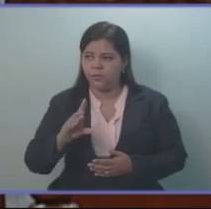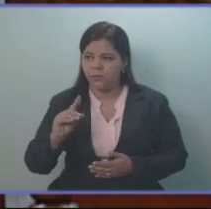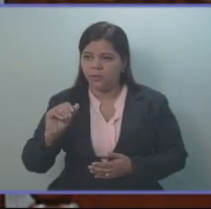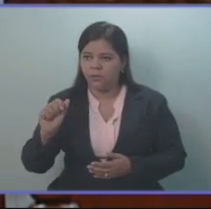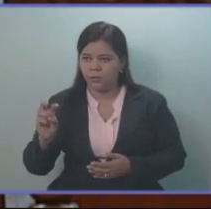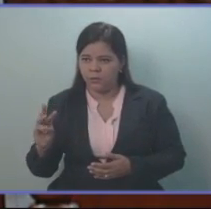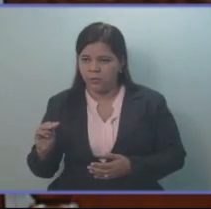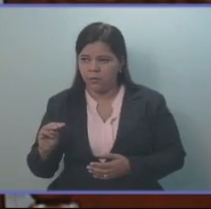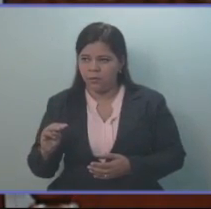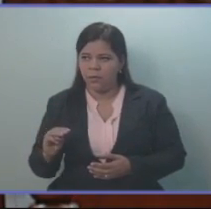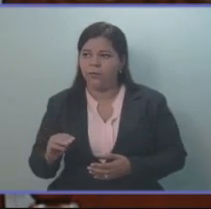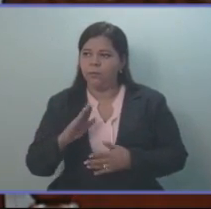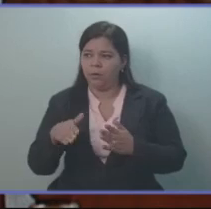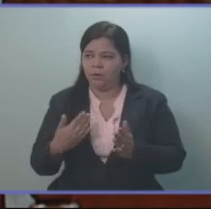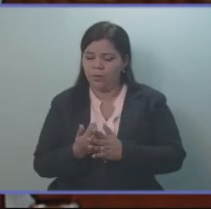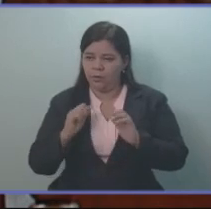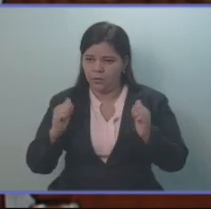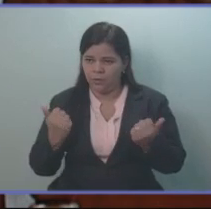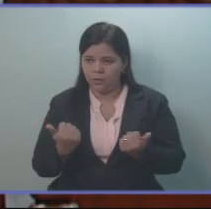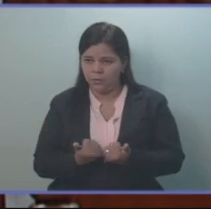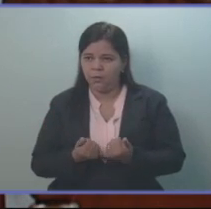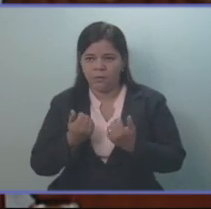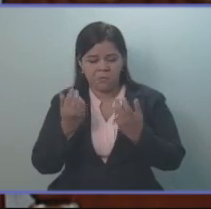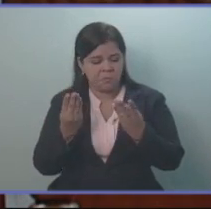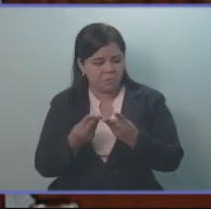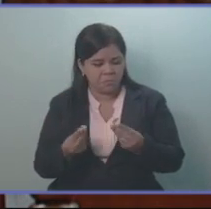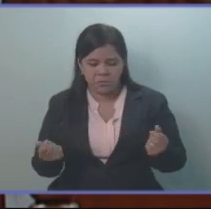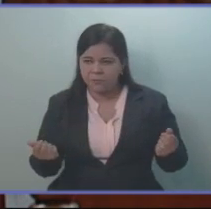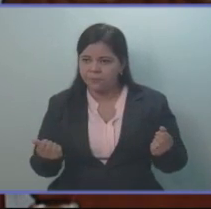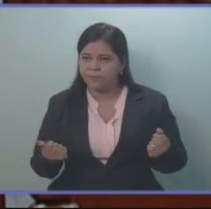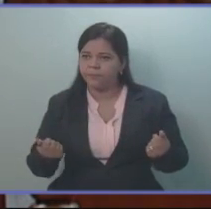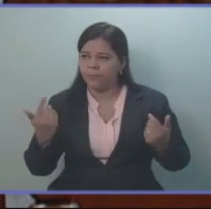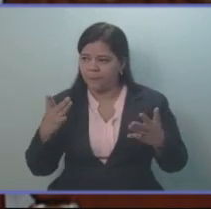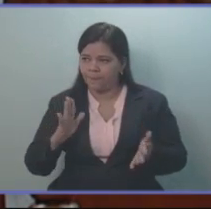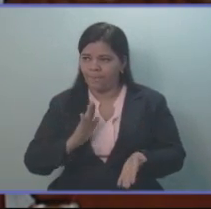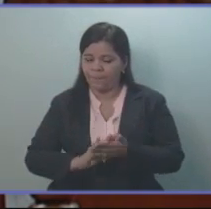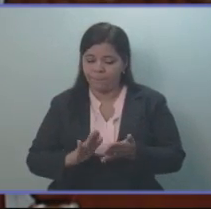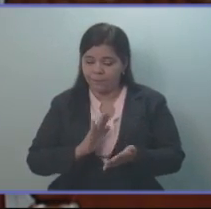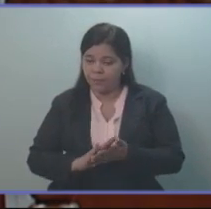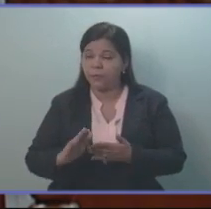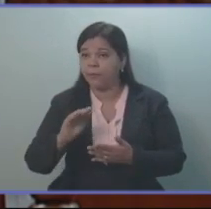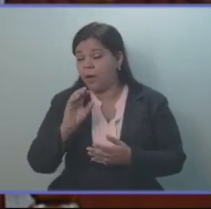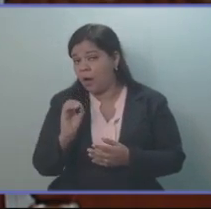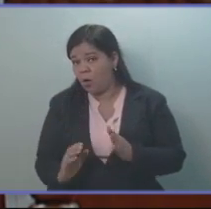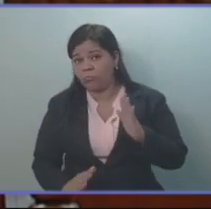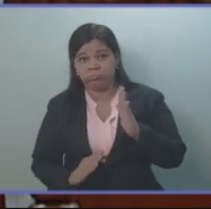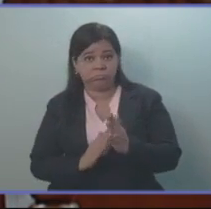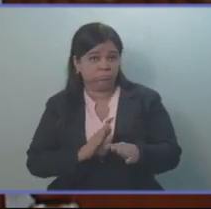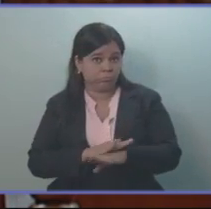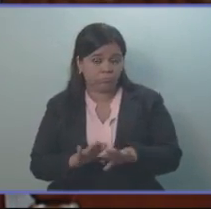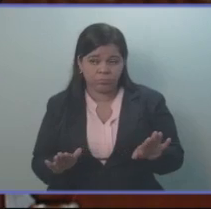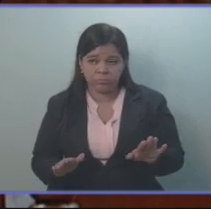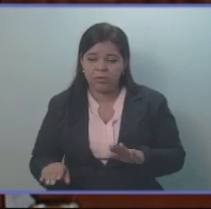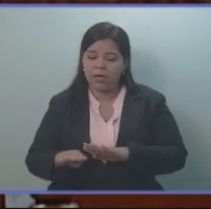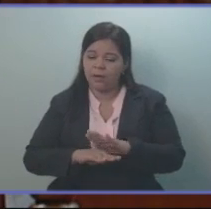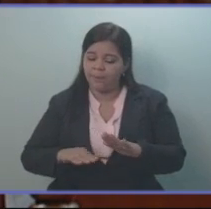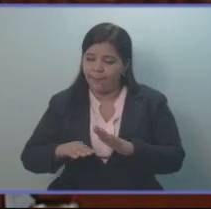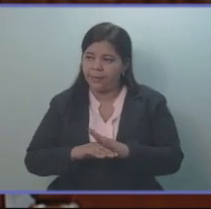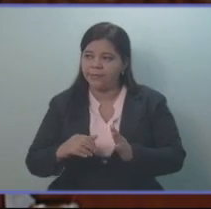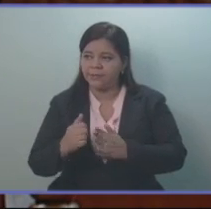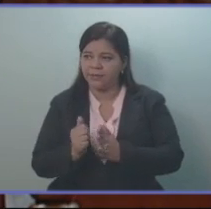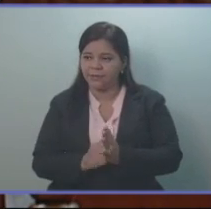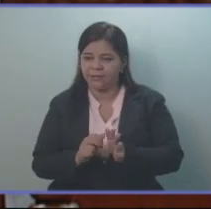si la asociación cooperativa es disuelta, liquidada, suspendida o cancelada, de conformidad al